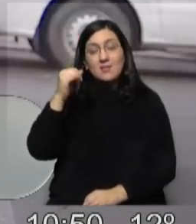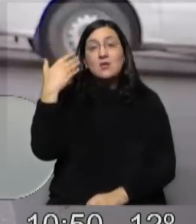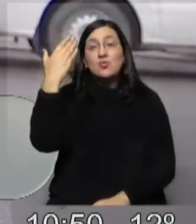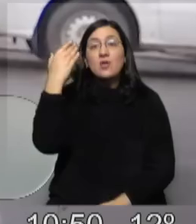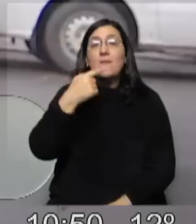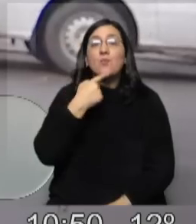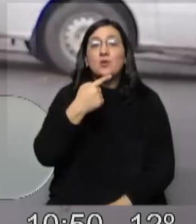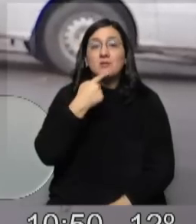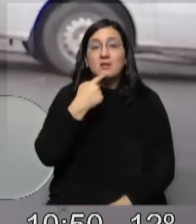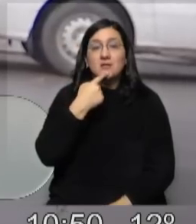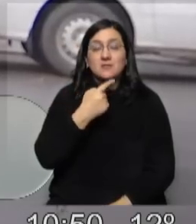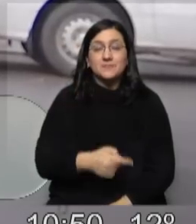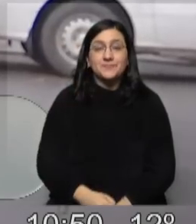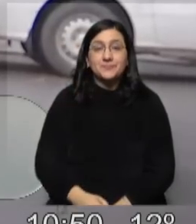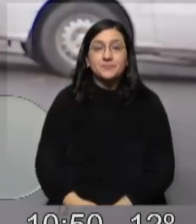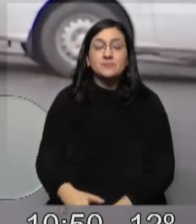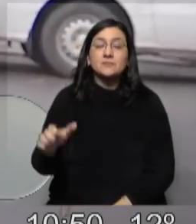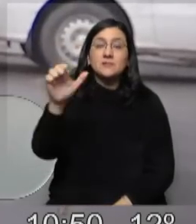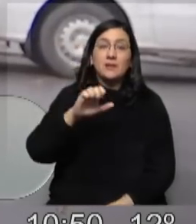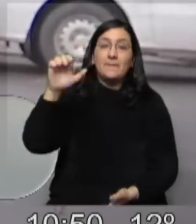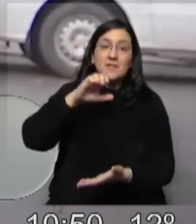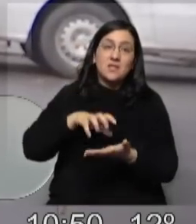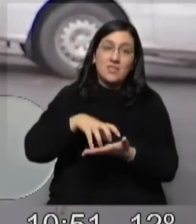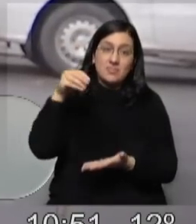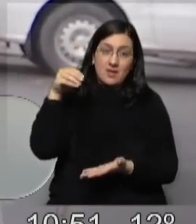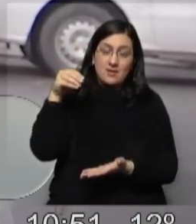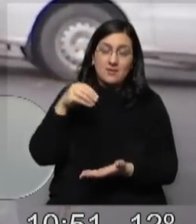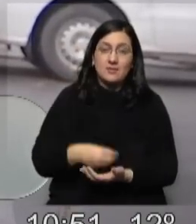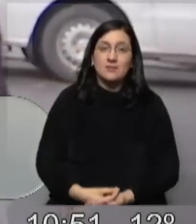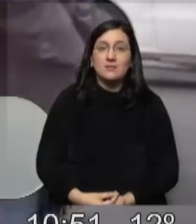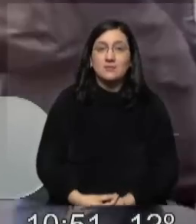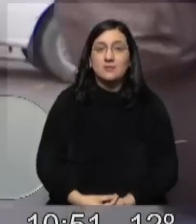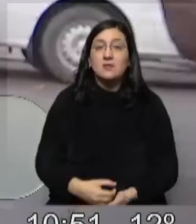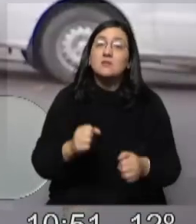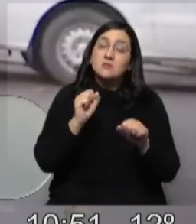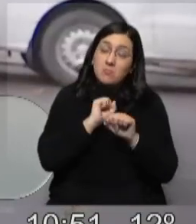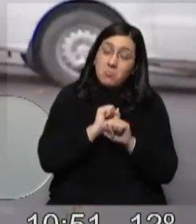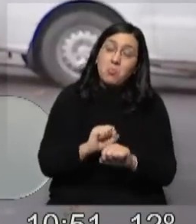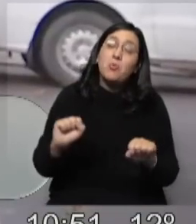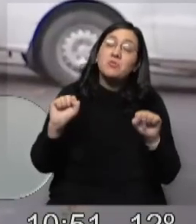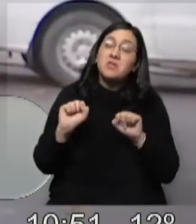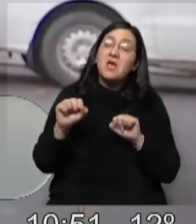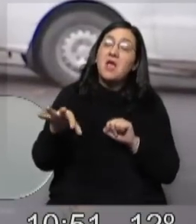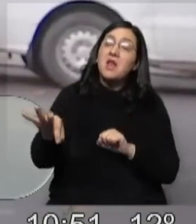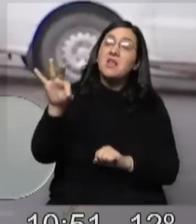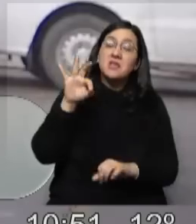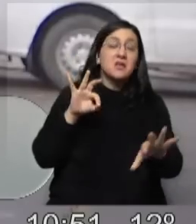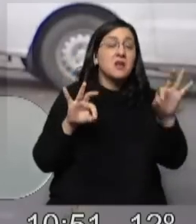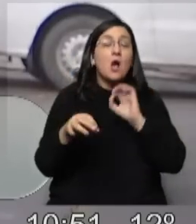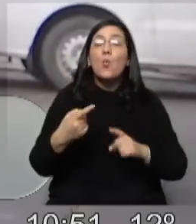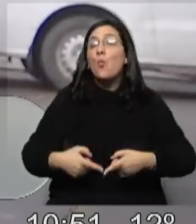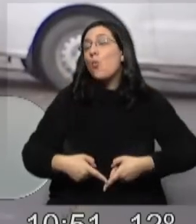políticas de la empresa estatal de telecomunicaciones, ¿no? Como vos decís, se podría haber elegido a cualquier